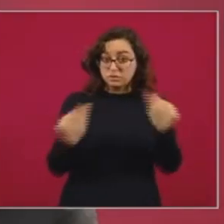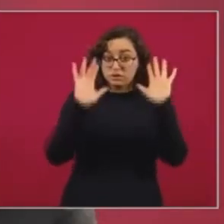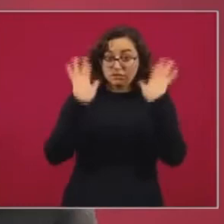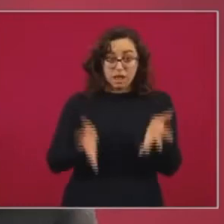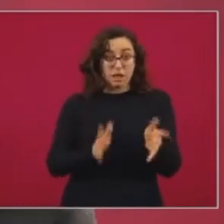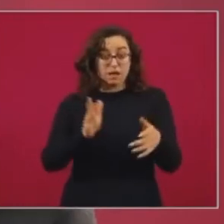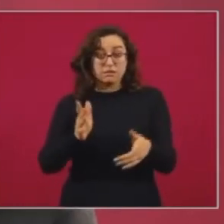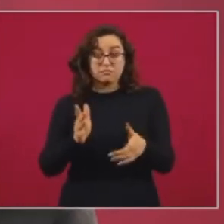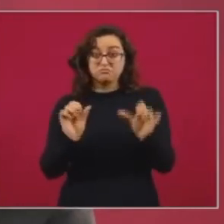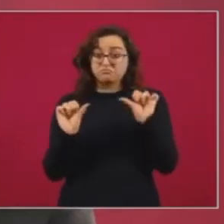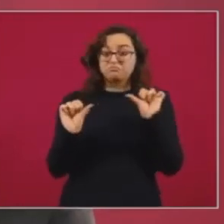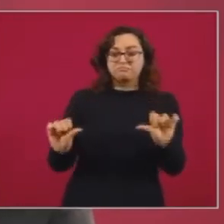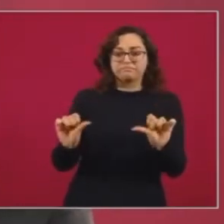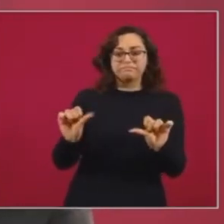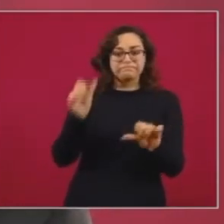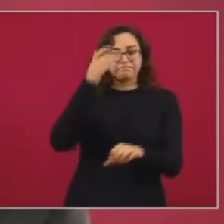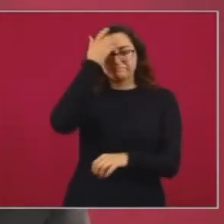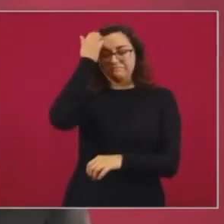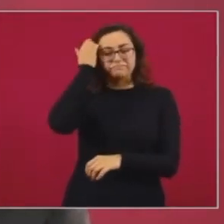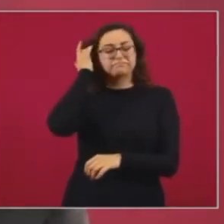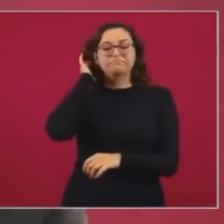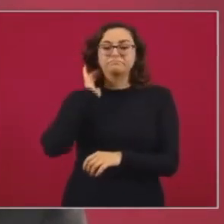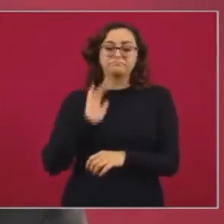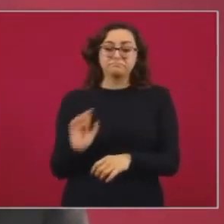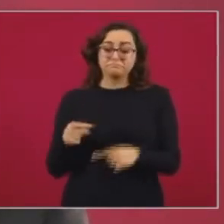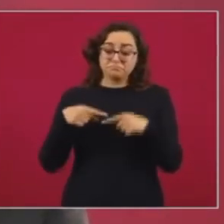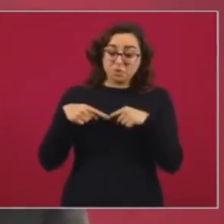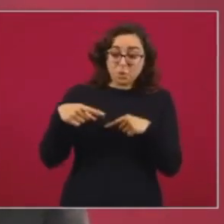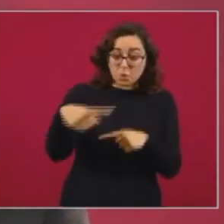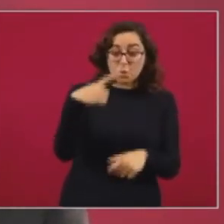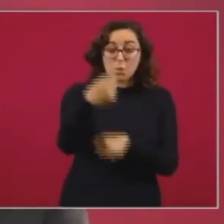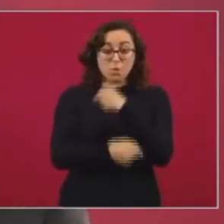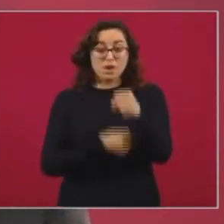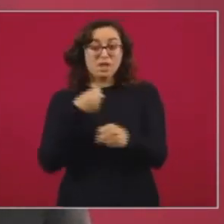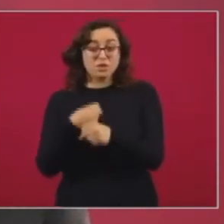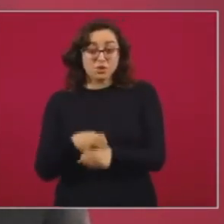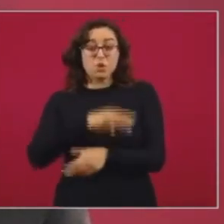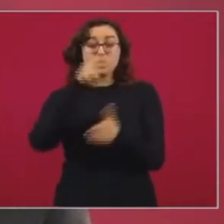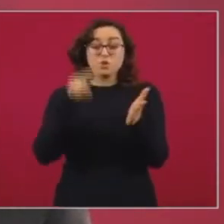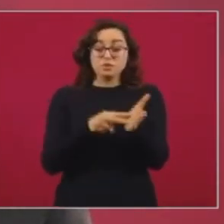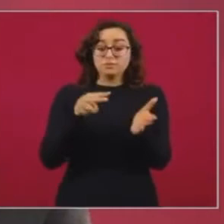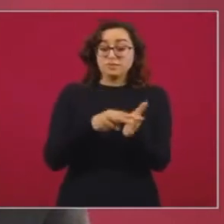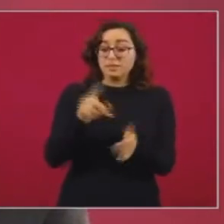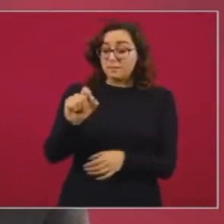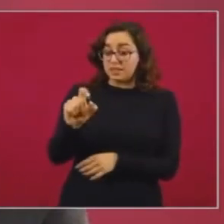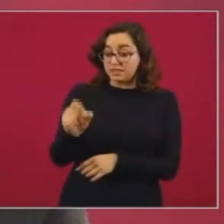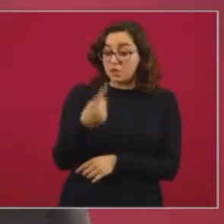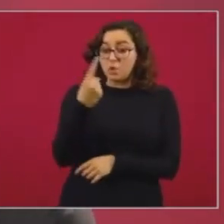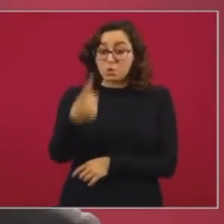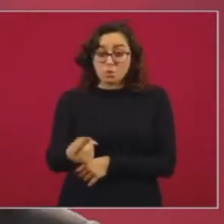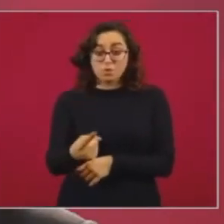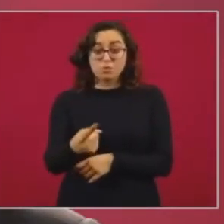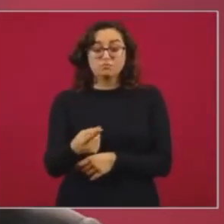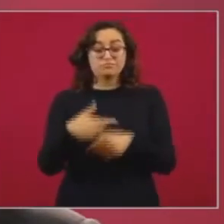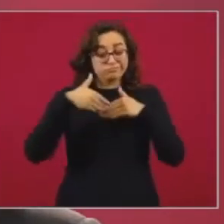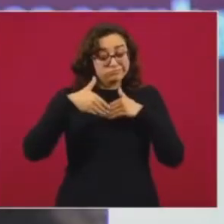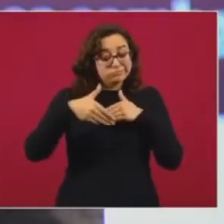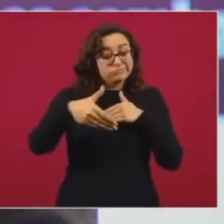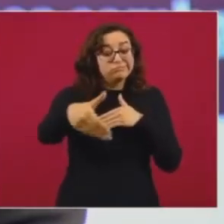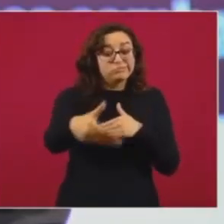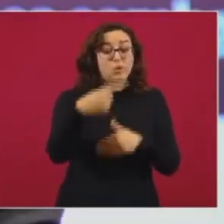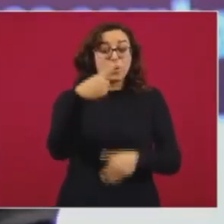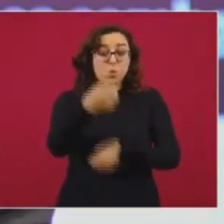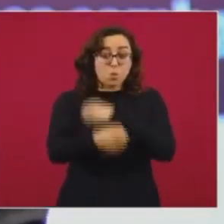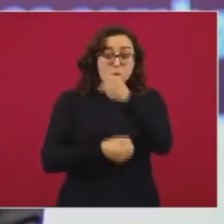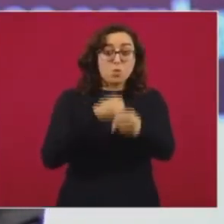ello. Seguramente todo el año 2021 para México y para todos los países del mundo va a ser un año